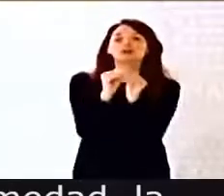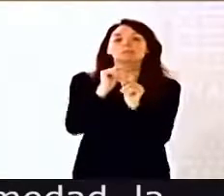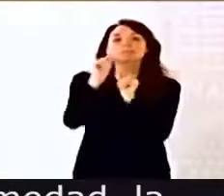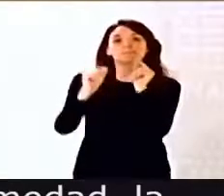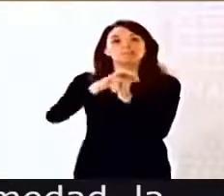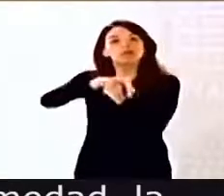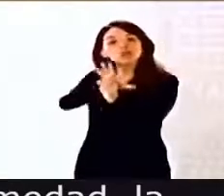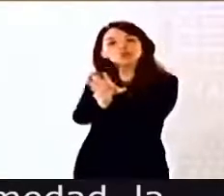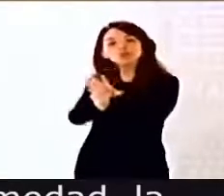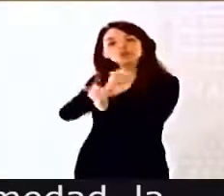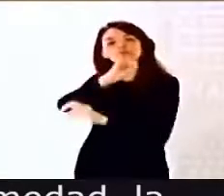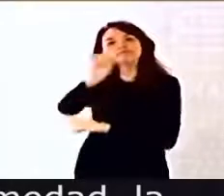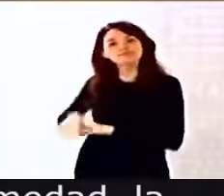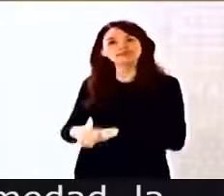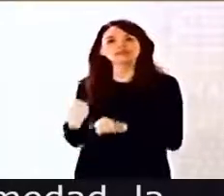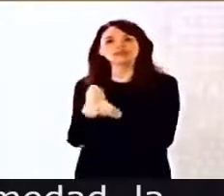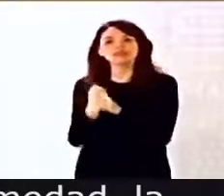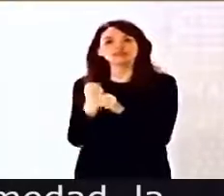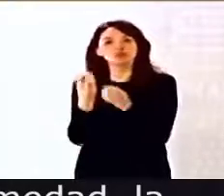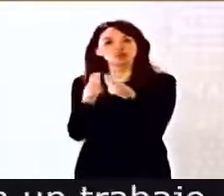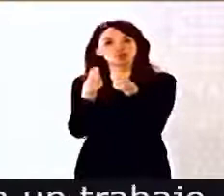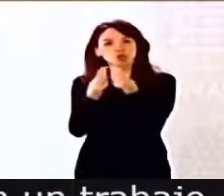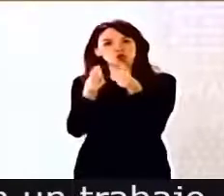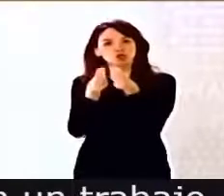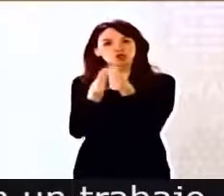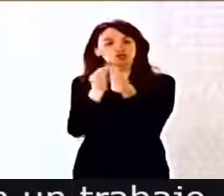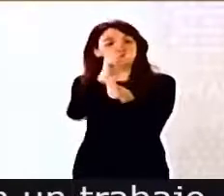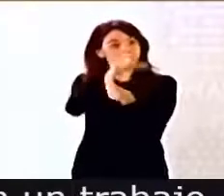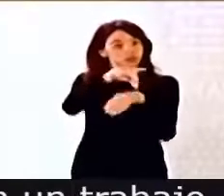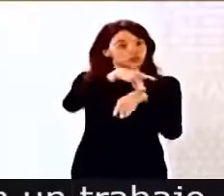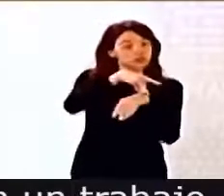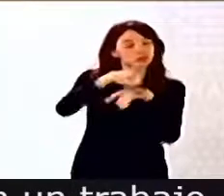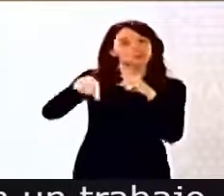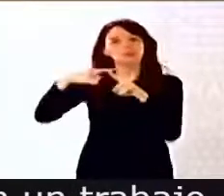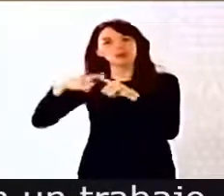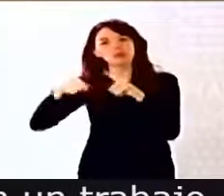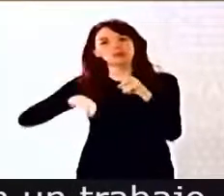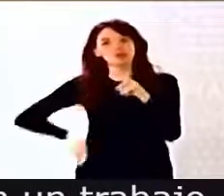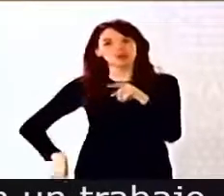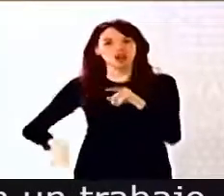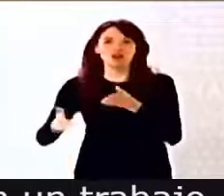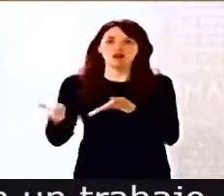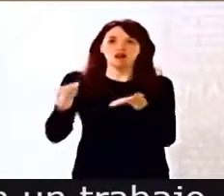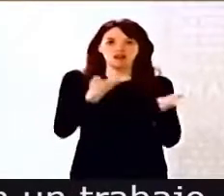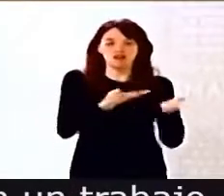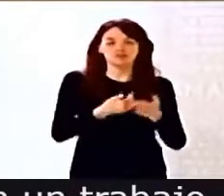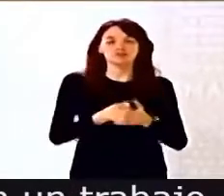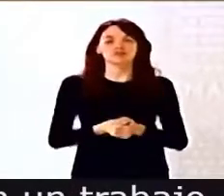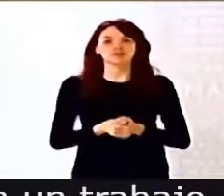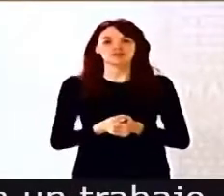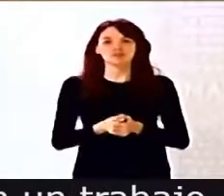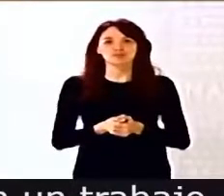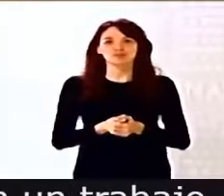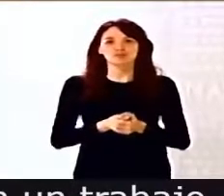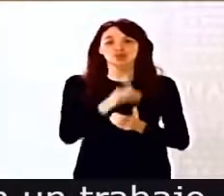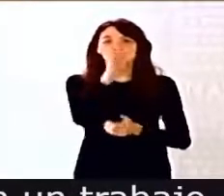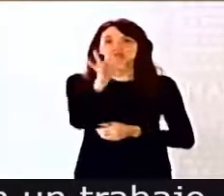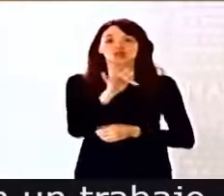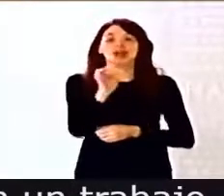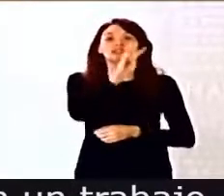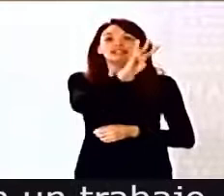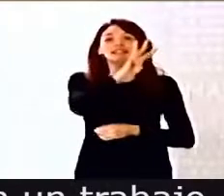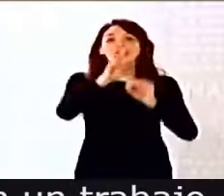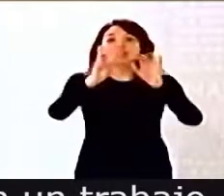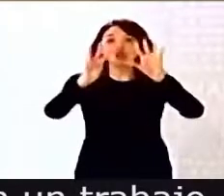un trabajo conjunto entre ellos y entre nuestros profesionales sanitarios. Son 38 personas más que